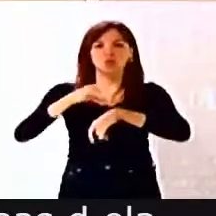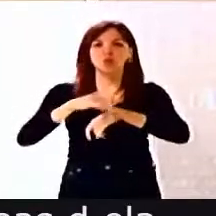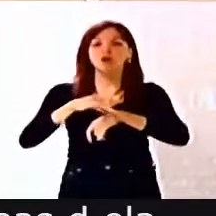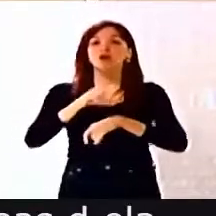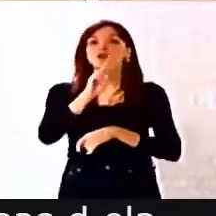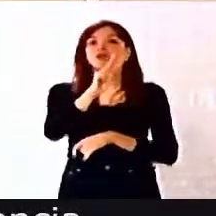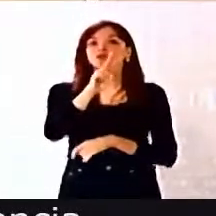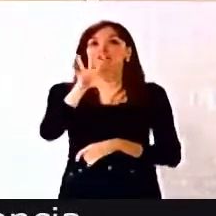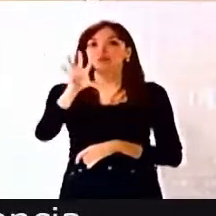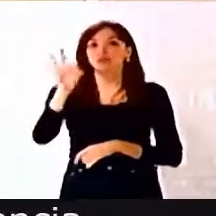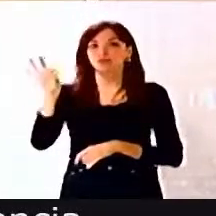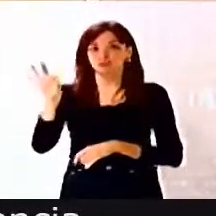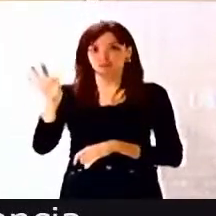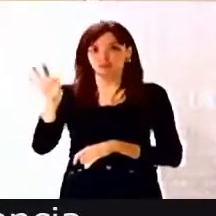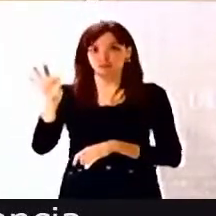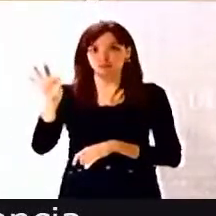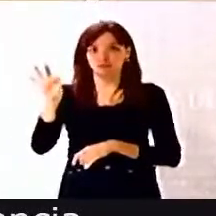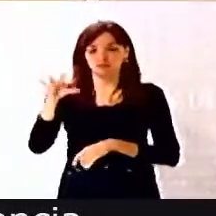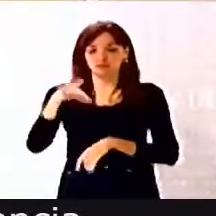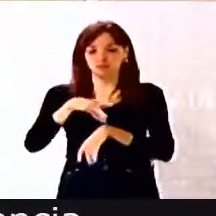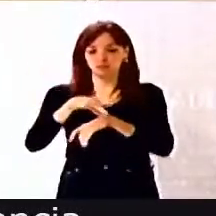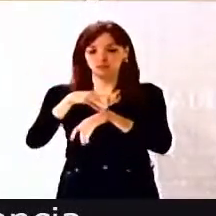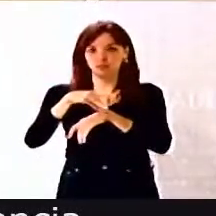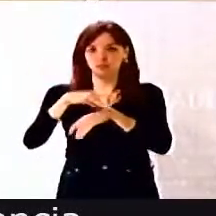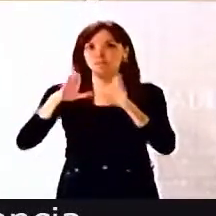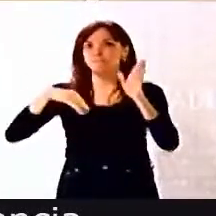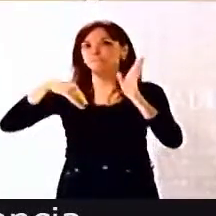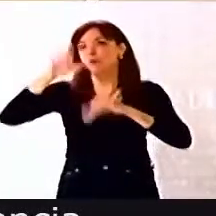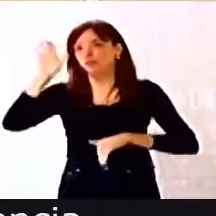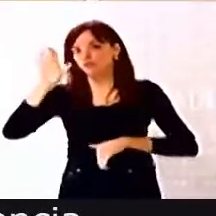250 casos por 100.000 habitantes.